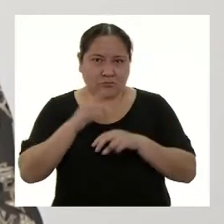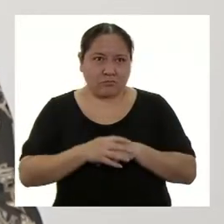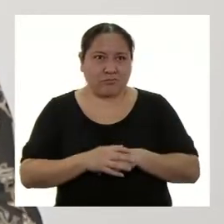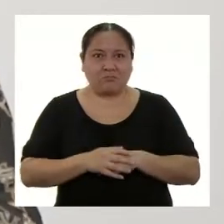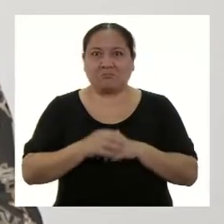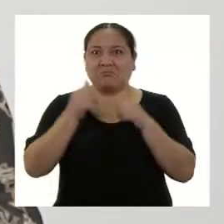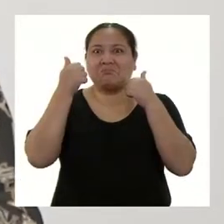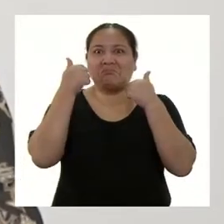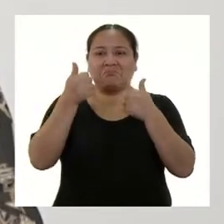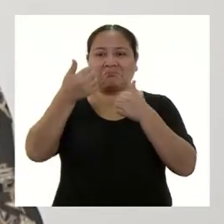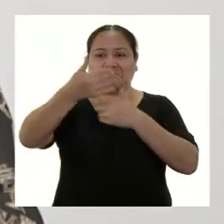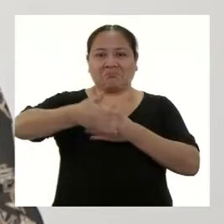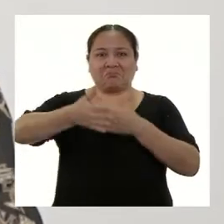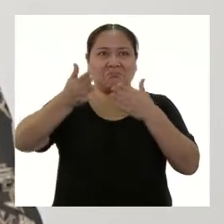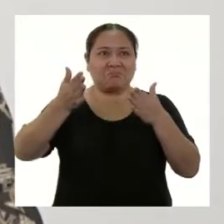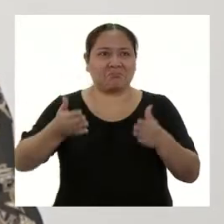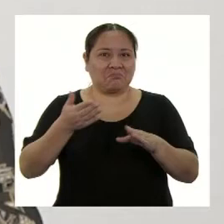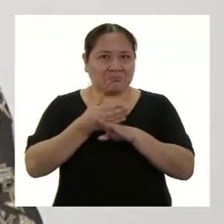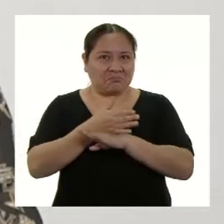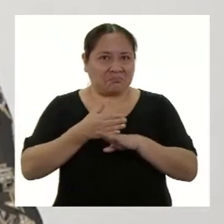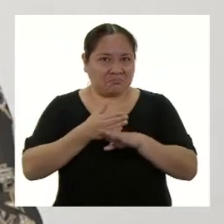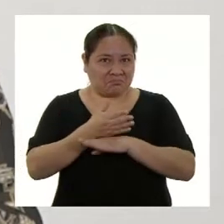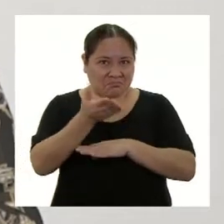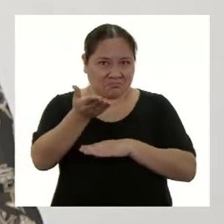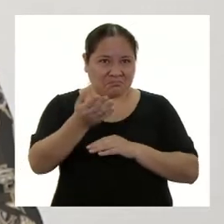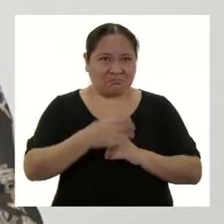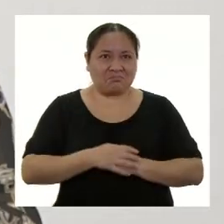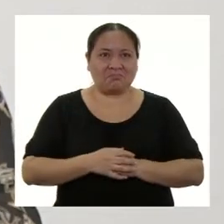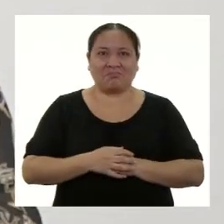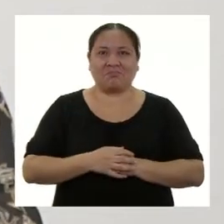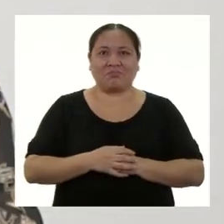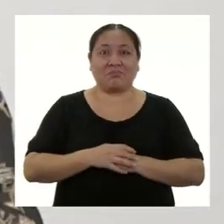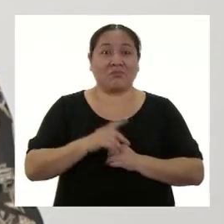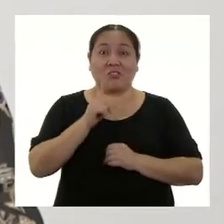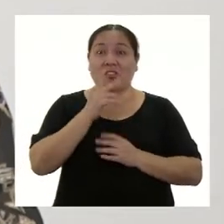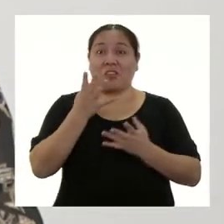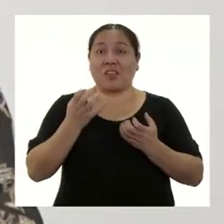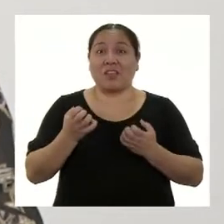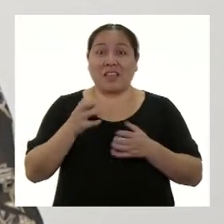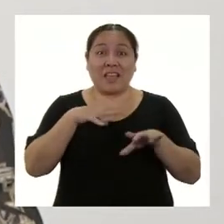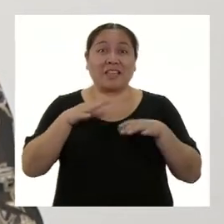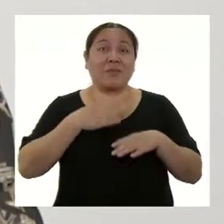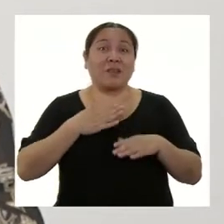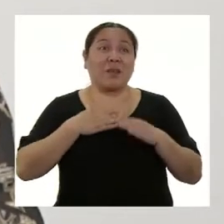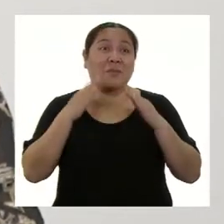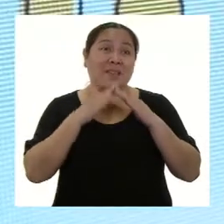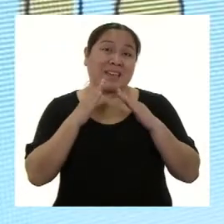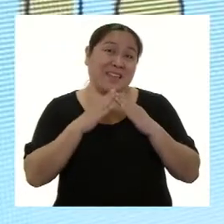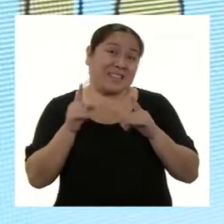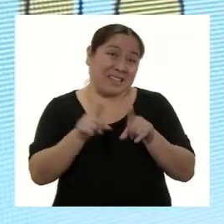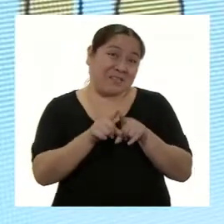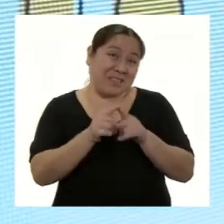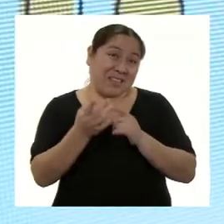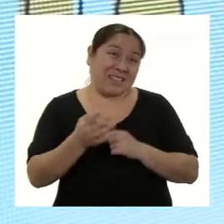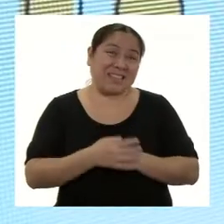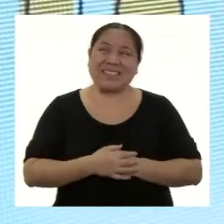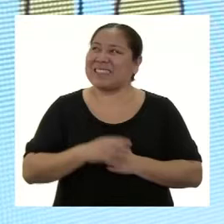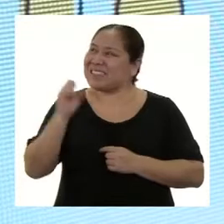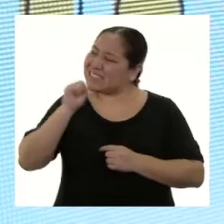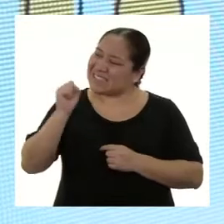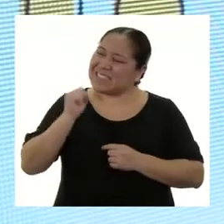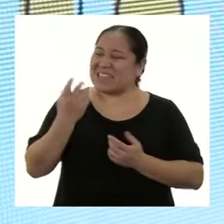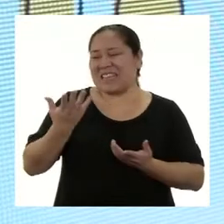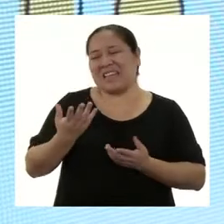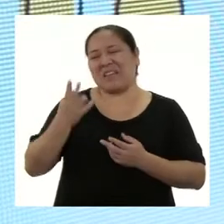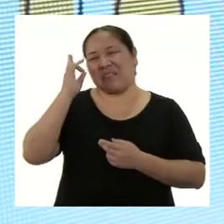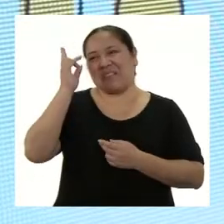te quedaron muy bien esas cajas de madera que hiciste. ¿No quieres hacer unas para mi casa? Por supuesto que